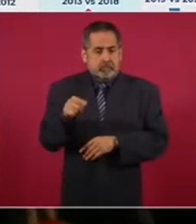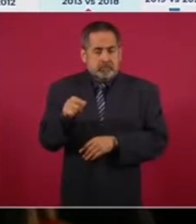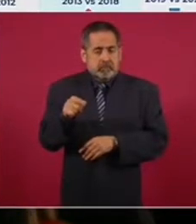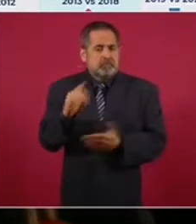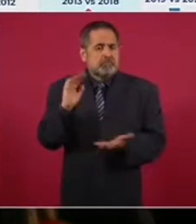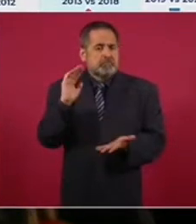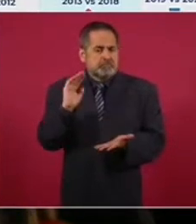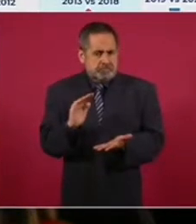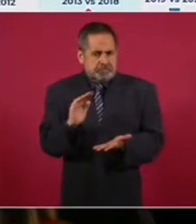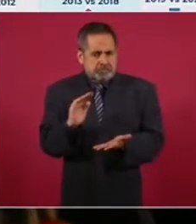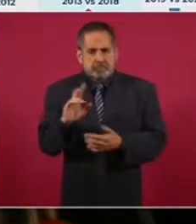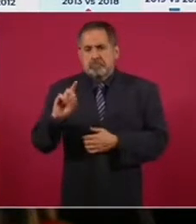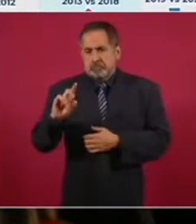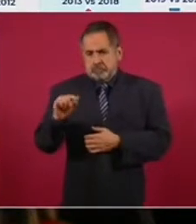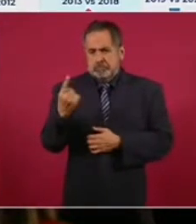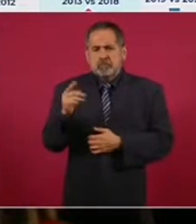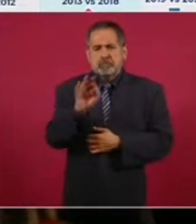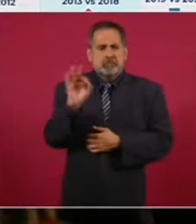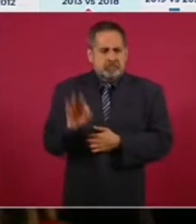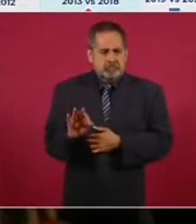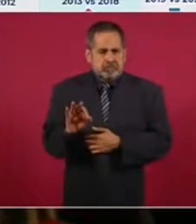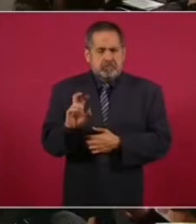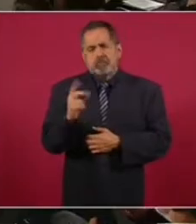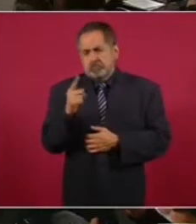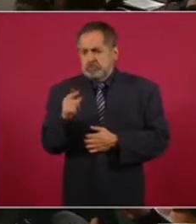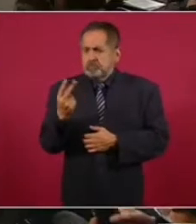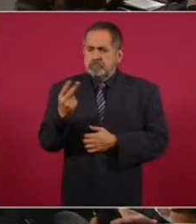hubo una disminución del